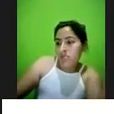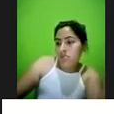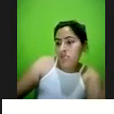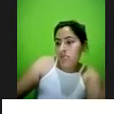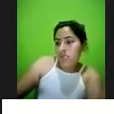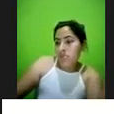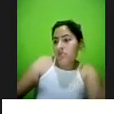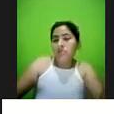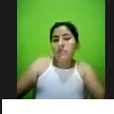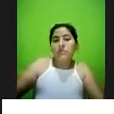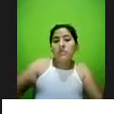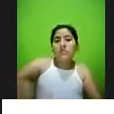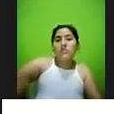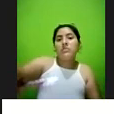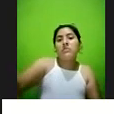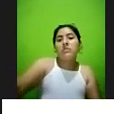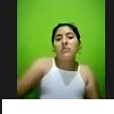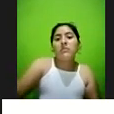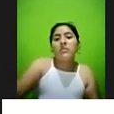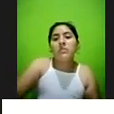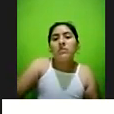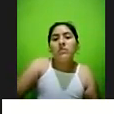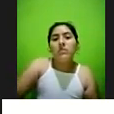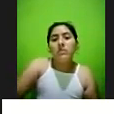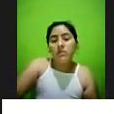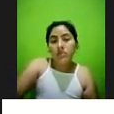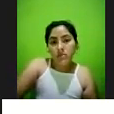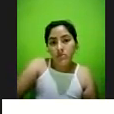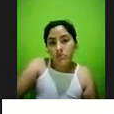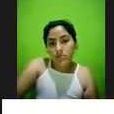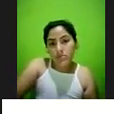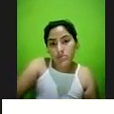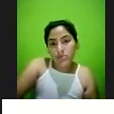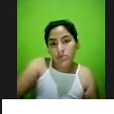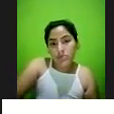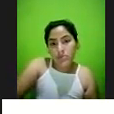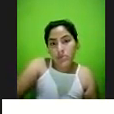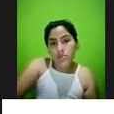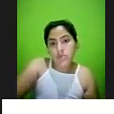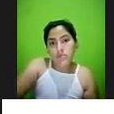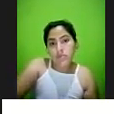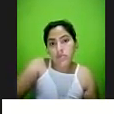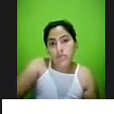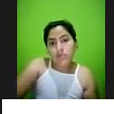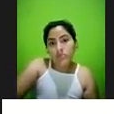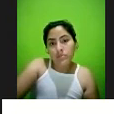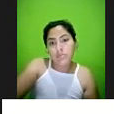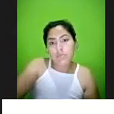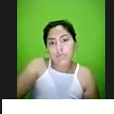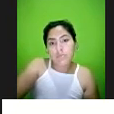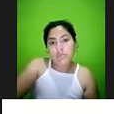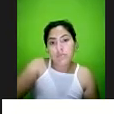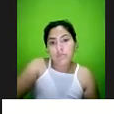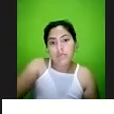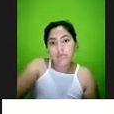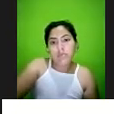lado, ¿entienden? Bipeniforme, tenemos el músculo que está debajo del recto del abdomen, que se denomina músculo piramidal. Igual así, tiene su